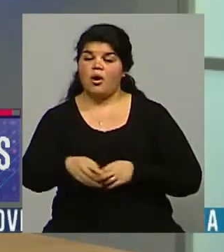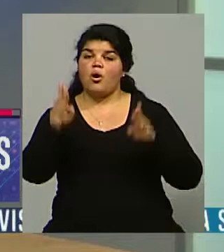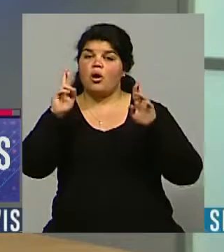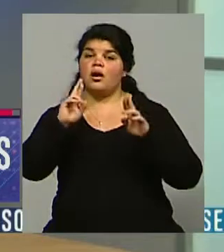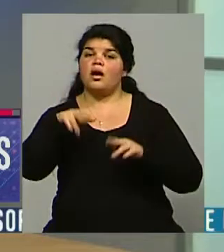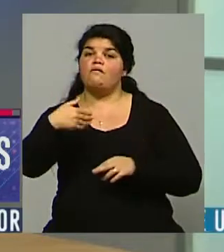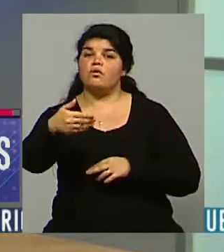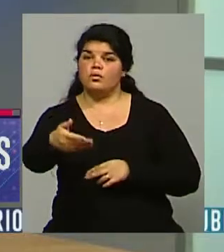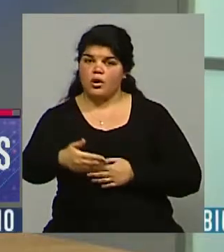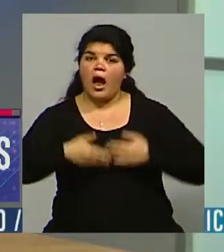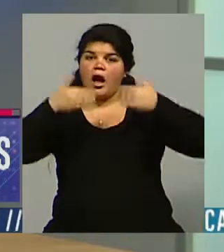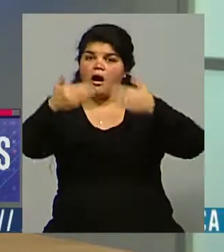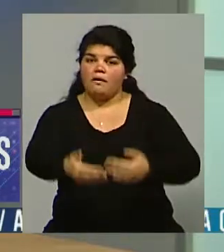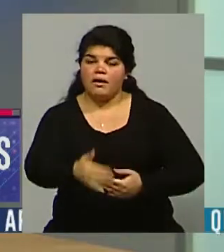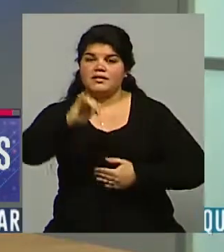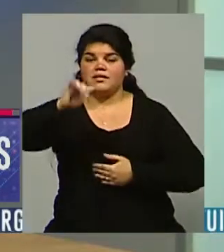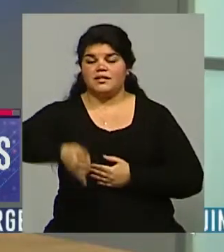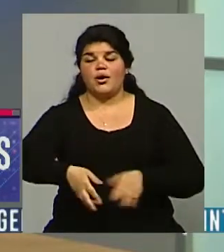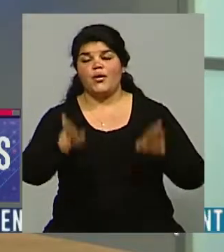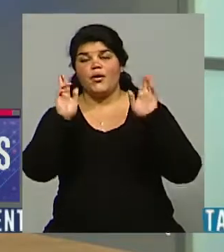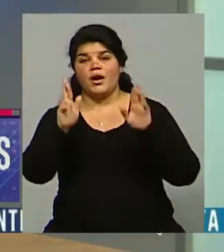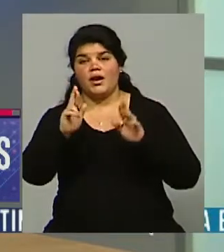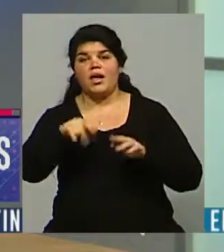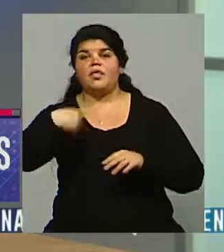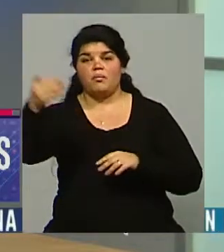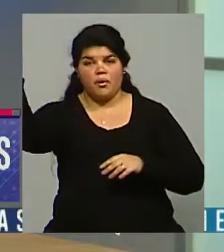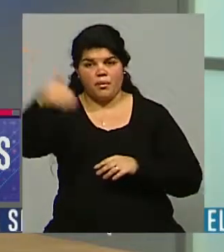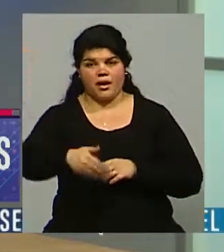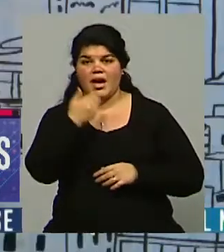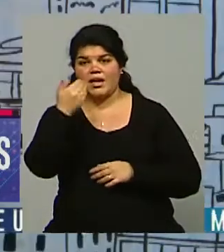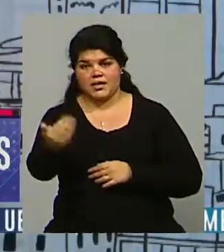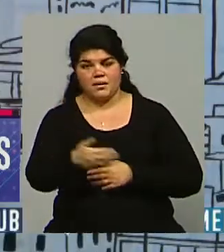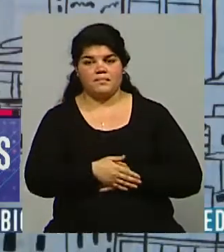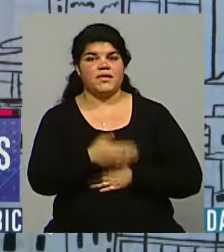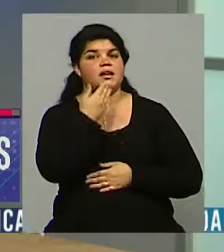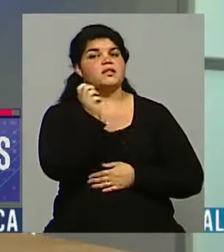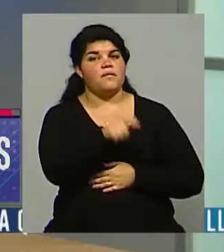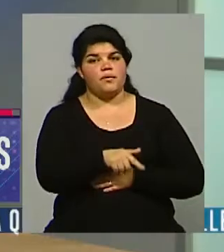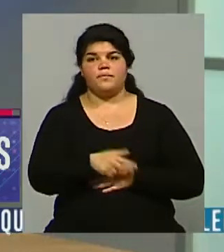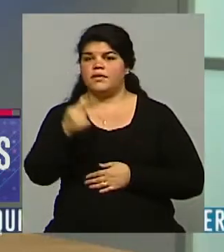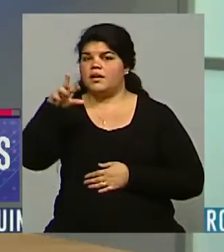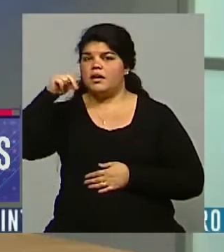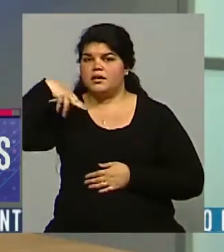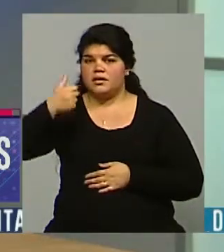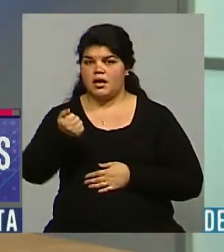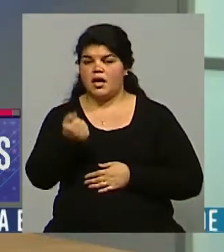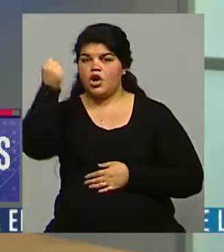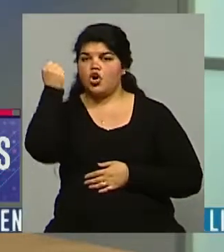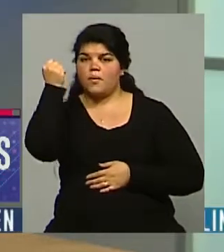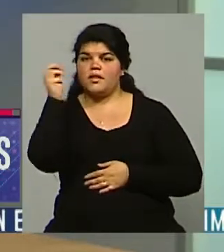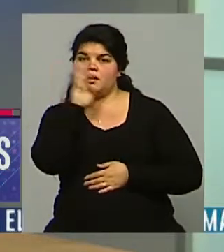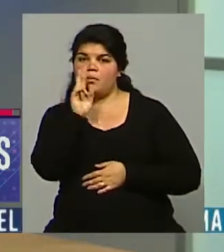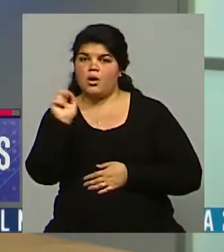con avances, la próxima vez que tengamos la oportunidad de tenerte por acá. Muchas gracias. Gracias a vos. Karina Fara, economista, hablando de este tema